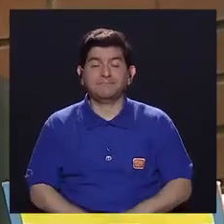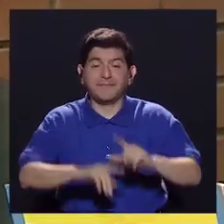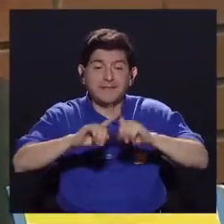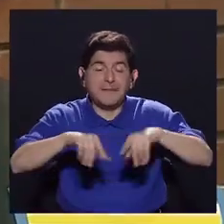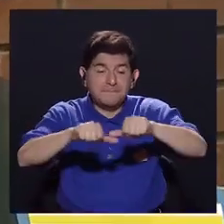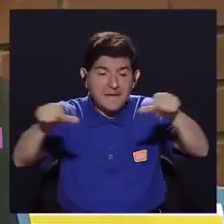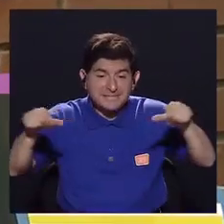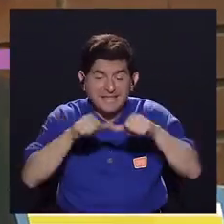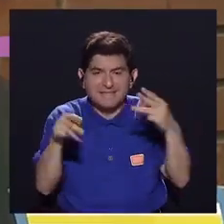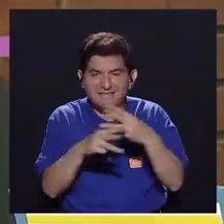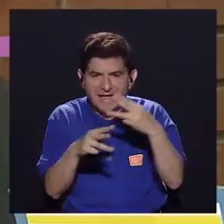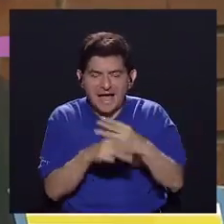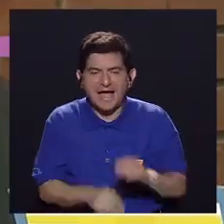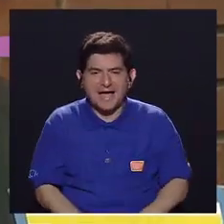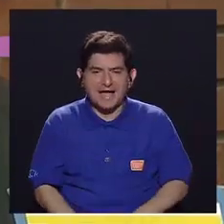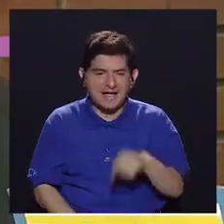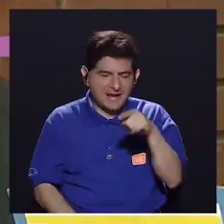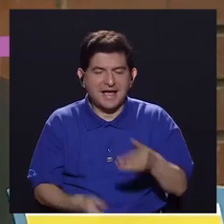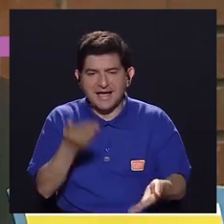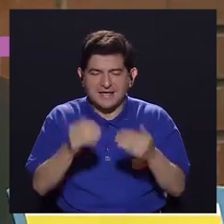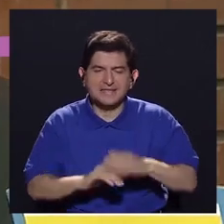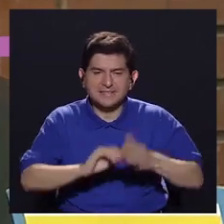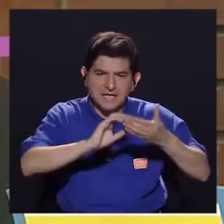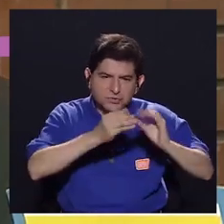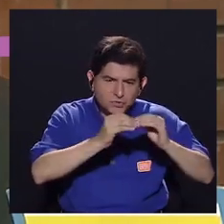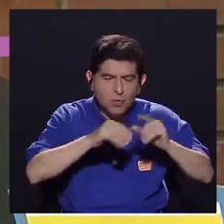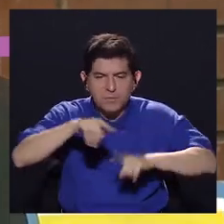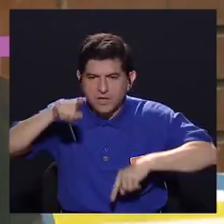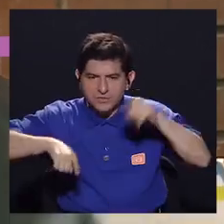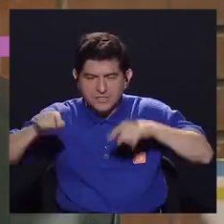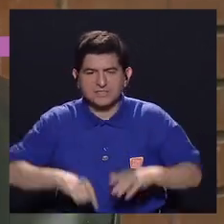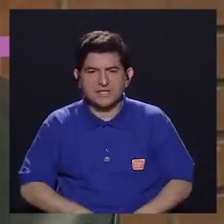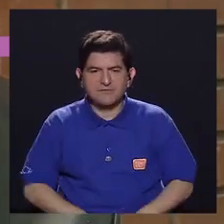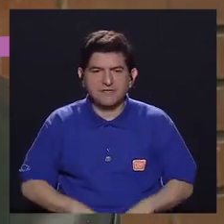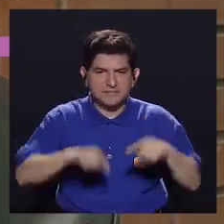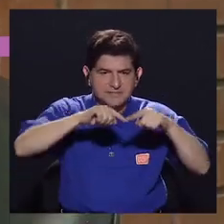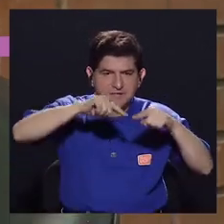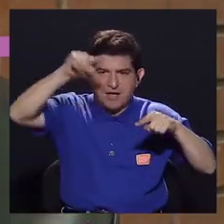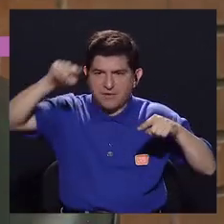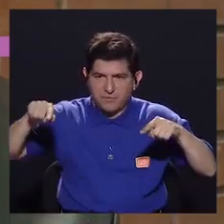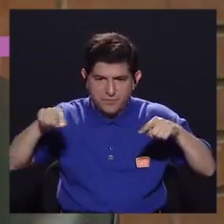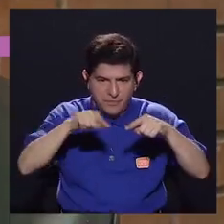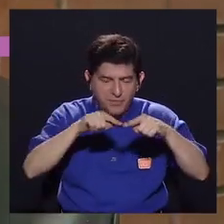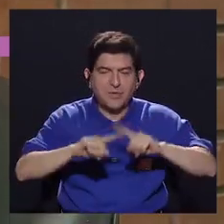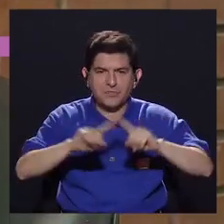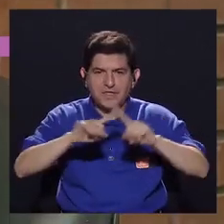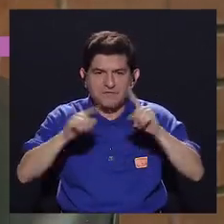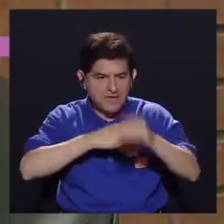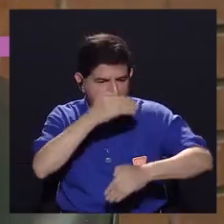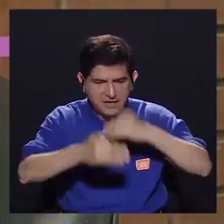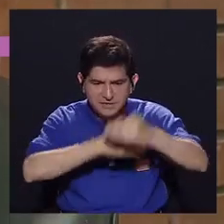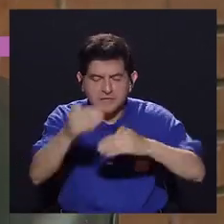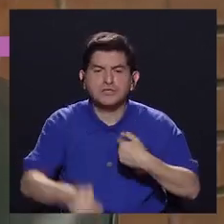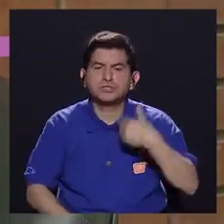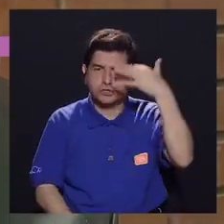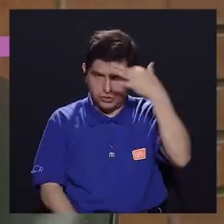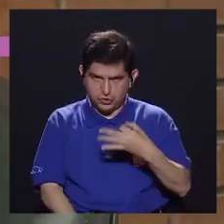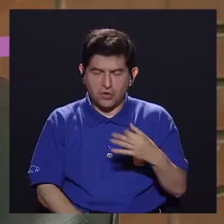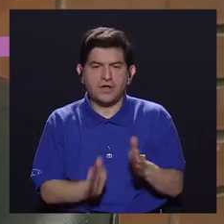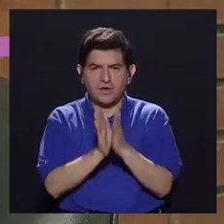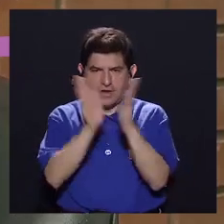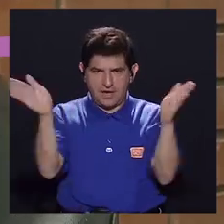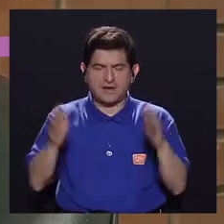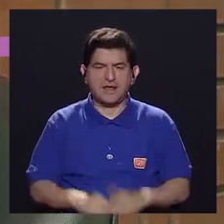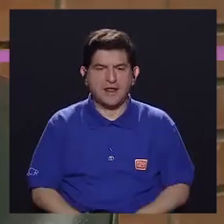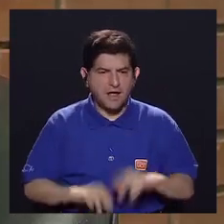Están, dependiendo del área de la matemática, la geometría, los números, estadística, donde estés, pues hay procesos cognitivos distintos. Yo sí